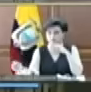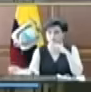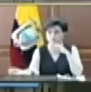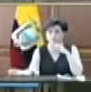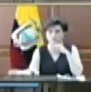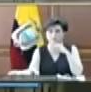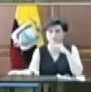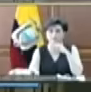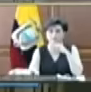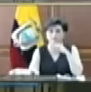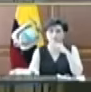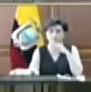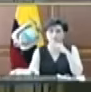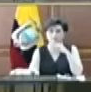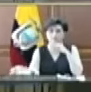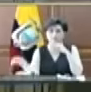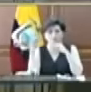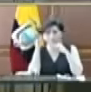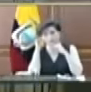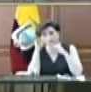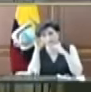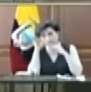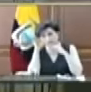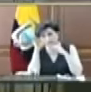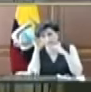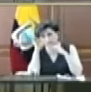Proyecto de comunicado especial.